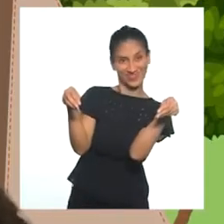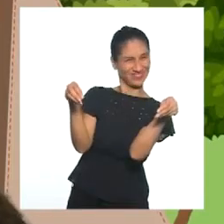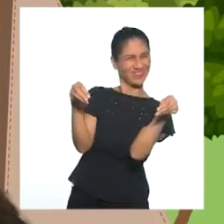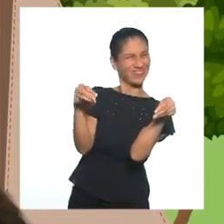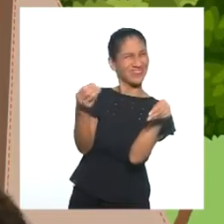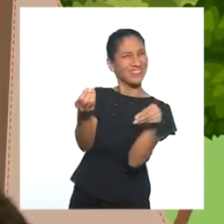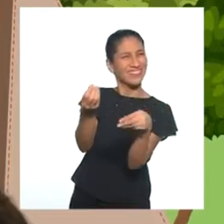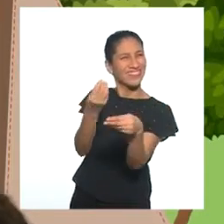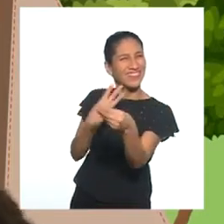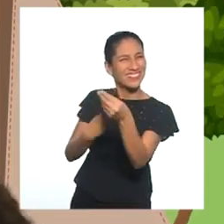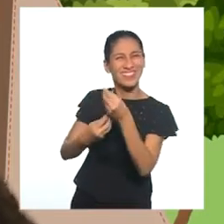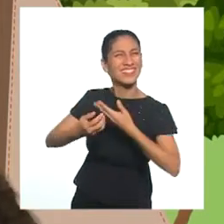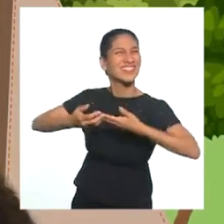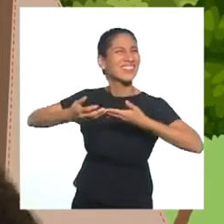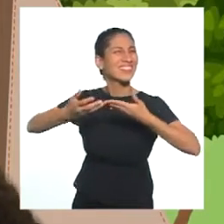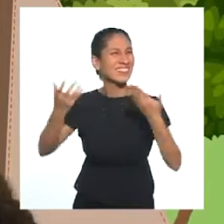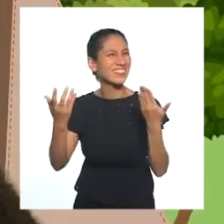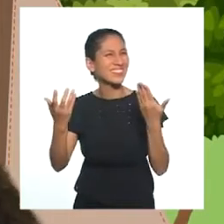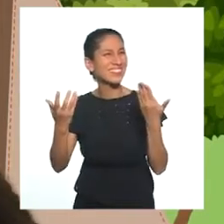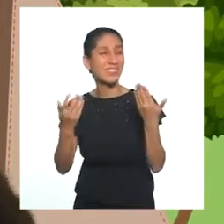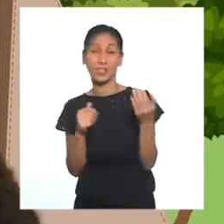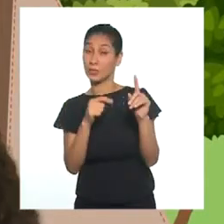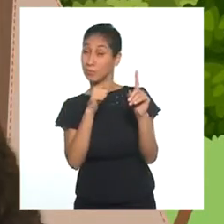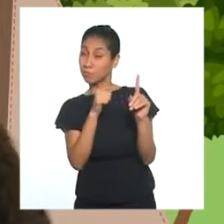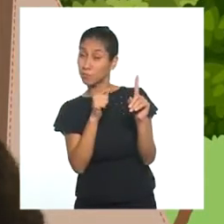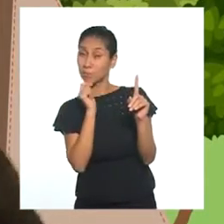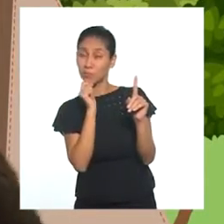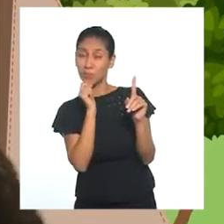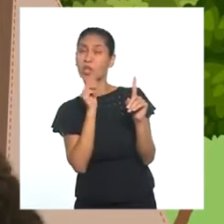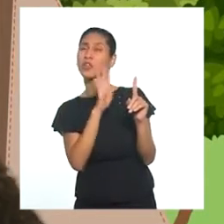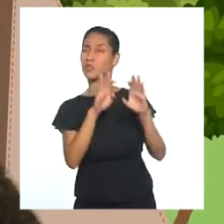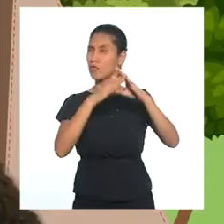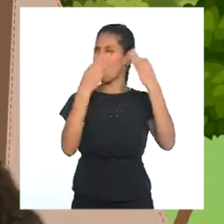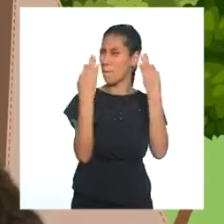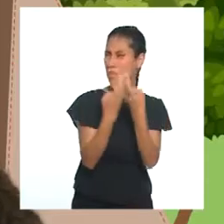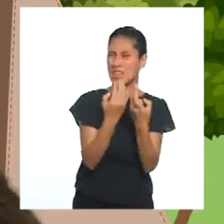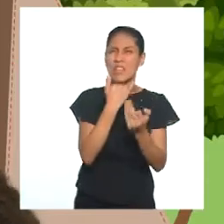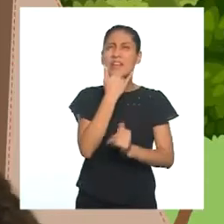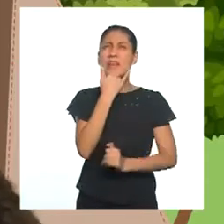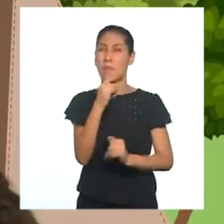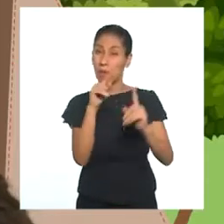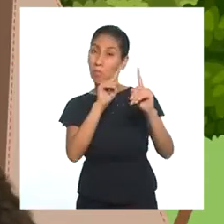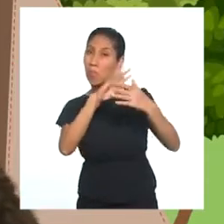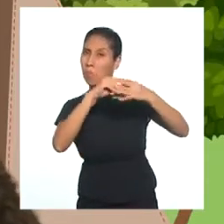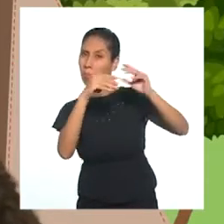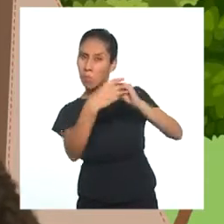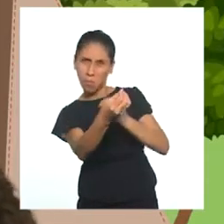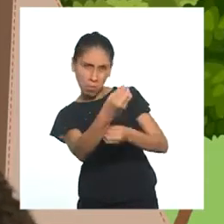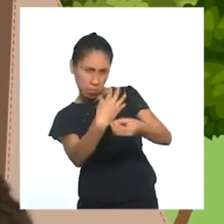Él nos quiere hablar de una situación que ocurre en su familia.